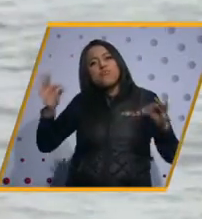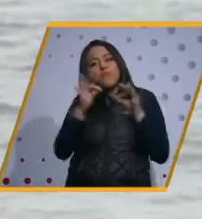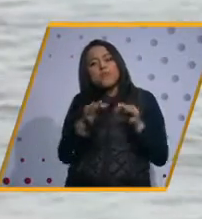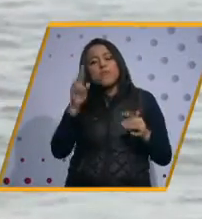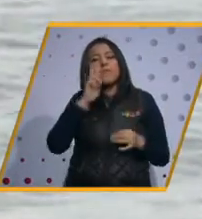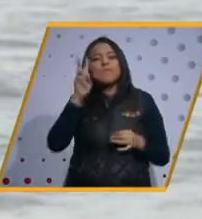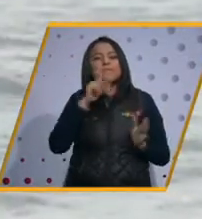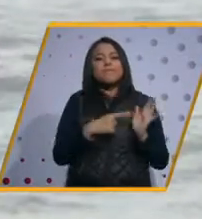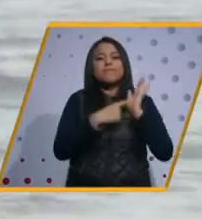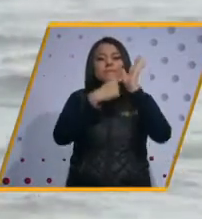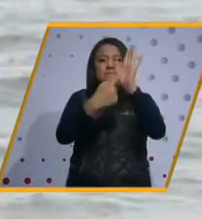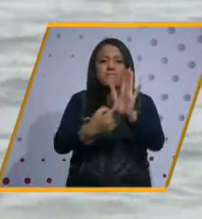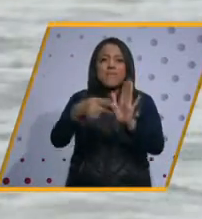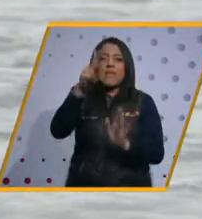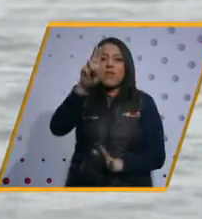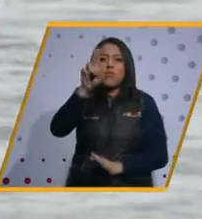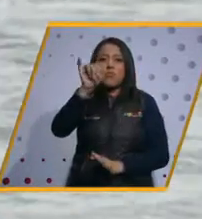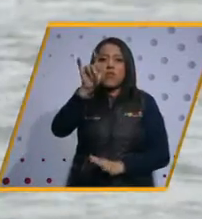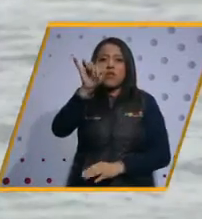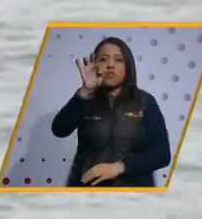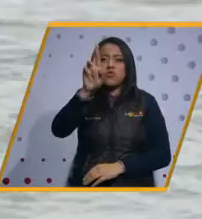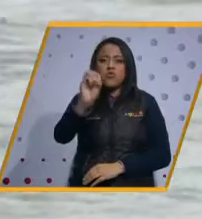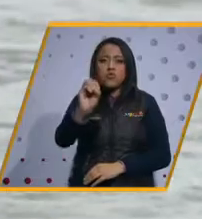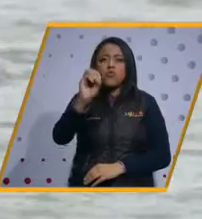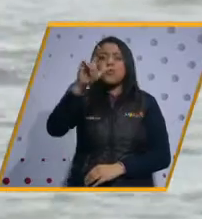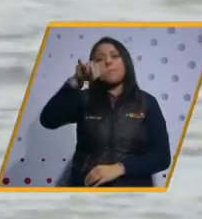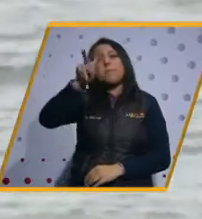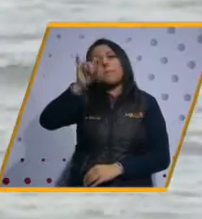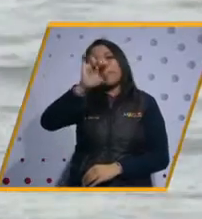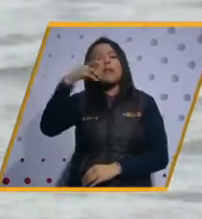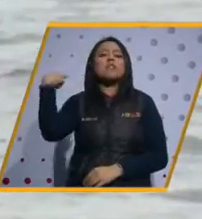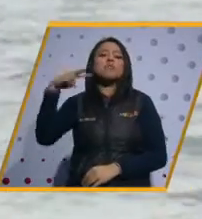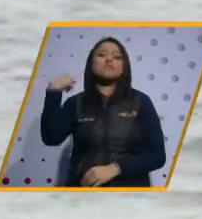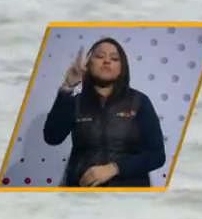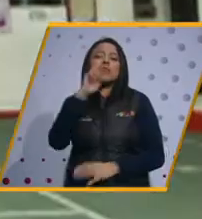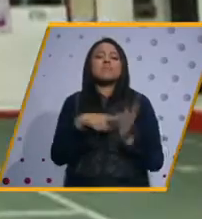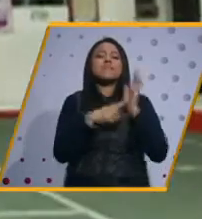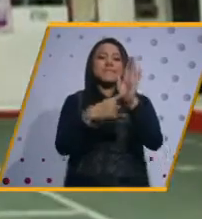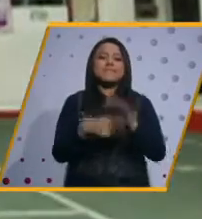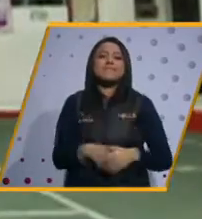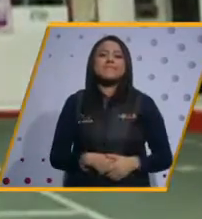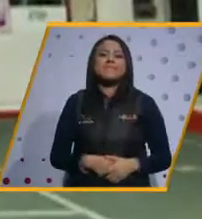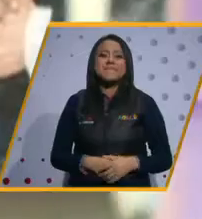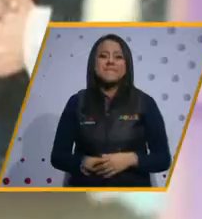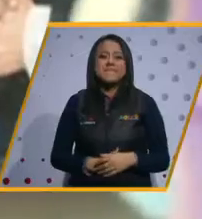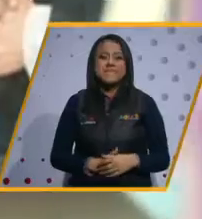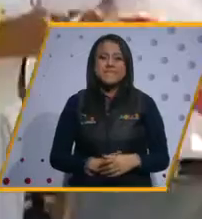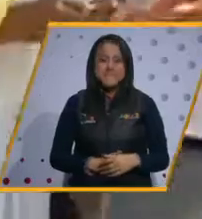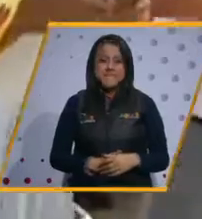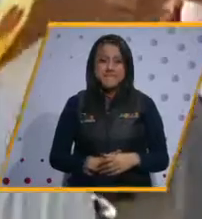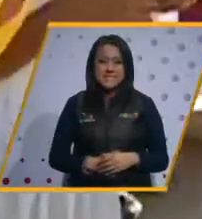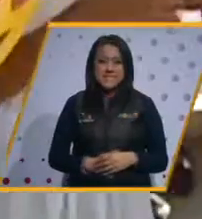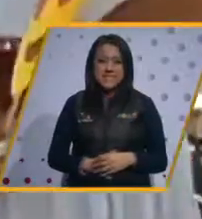Plaza de la Soberanía del puerto de Veracruz. Pero vean ustedes lo que hemos hecho hasta el día de hoy.